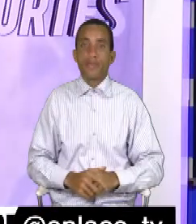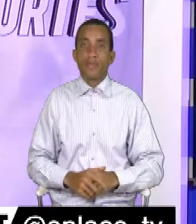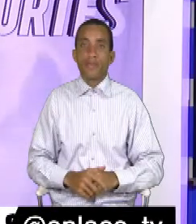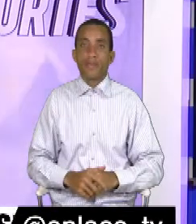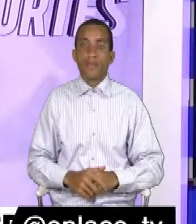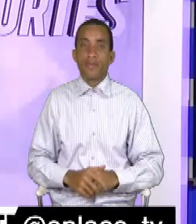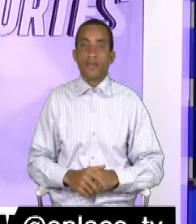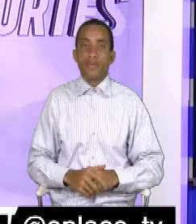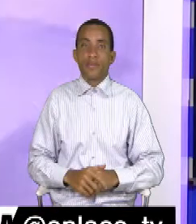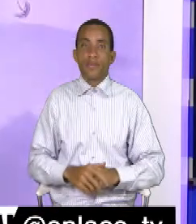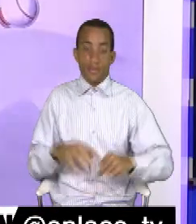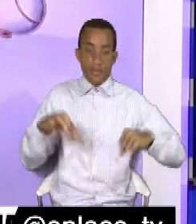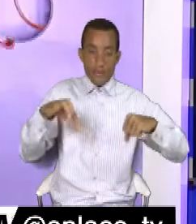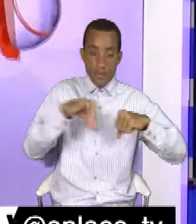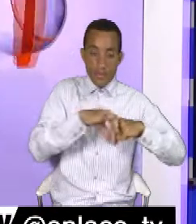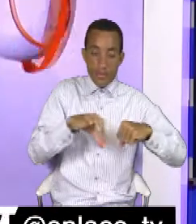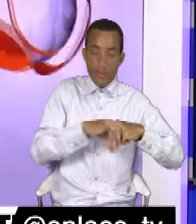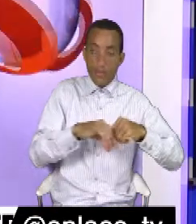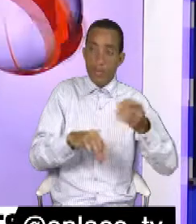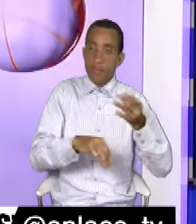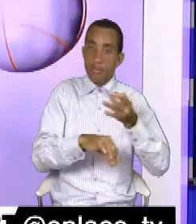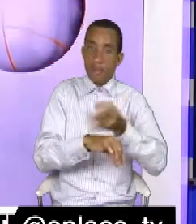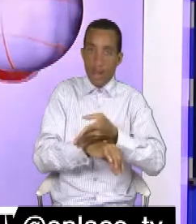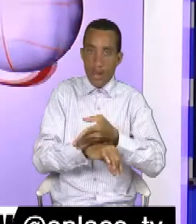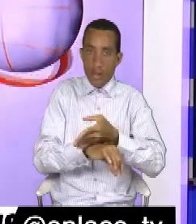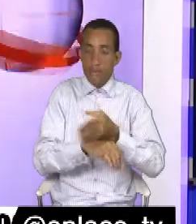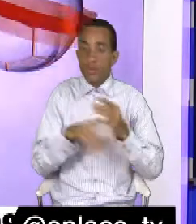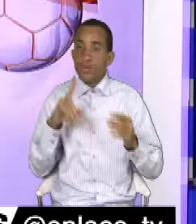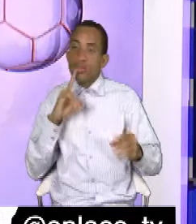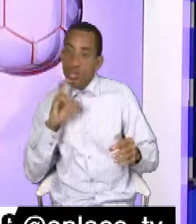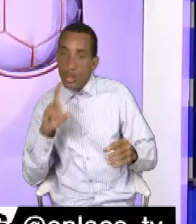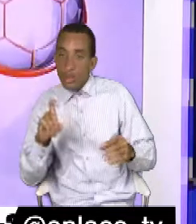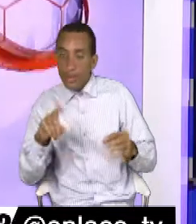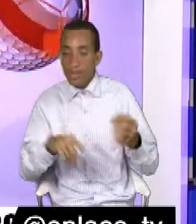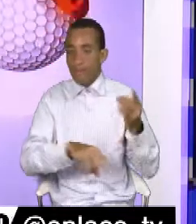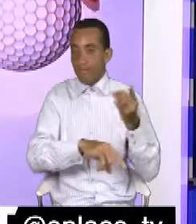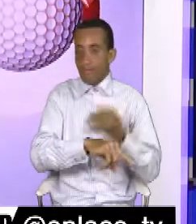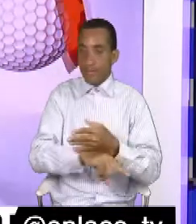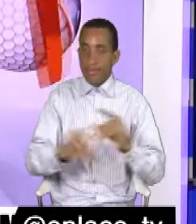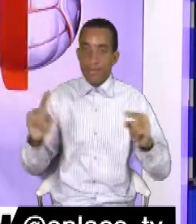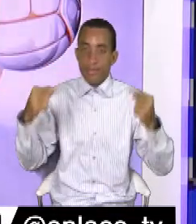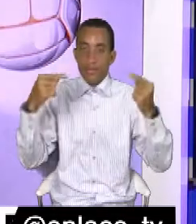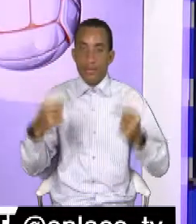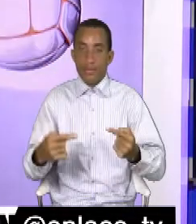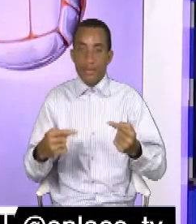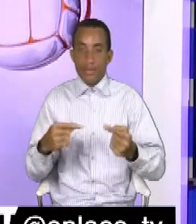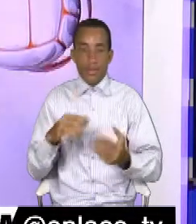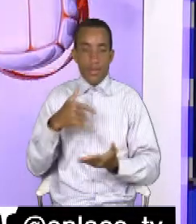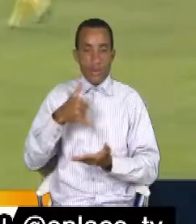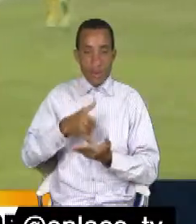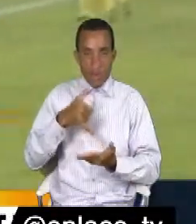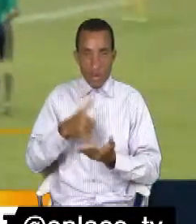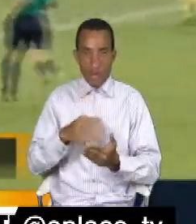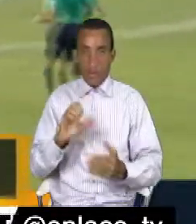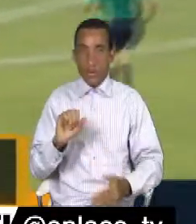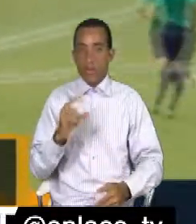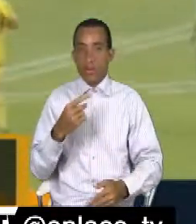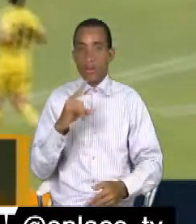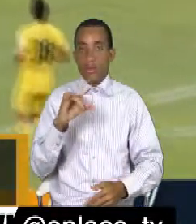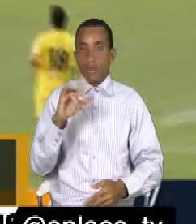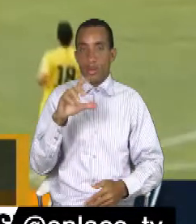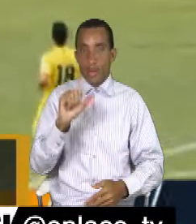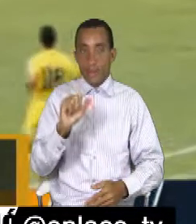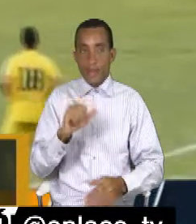Alianza Petrolera logró triunfo frente al Atlético Bucaramanga en partido disputado por Copa Águila. De visitante,